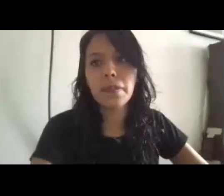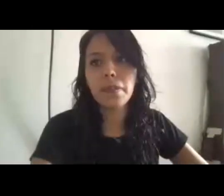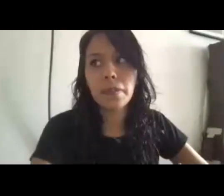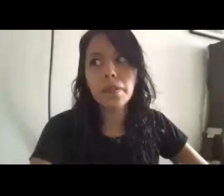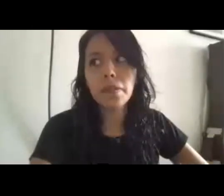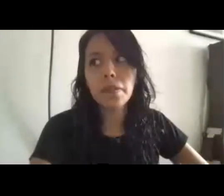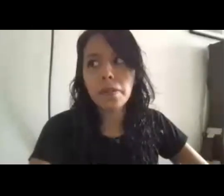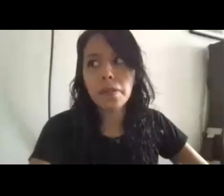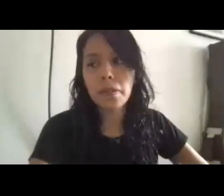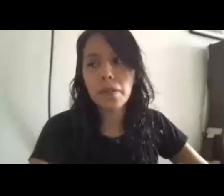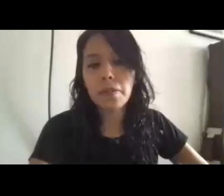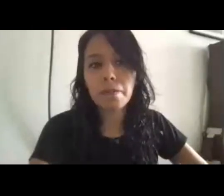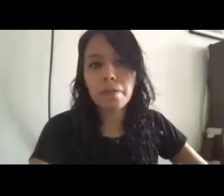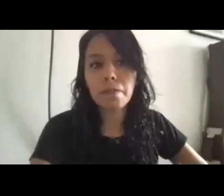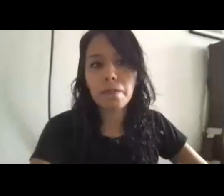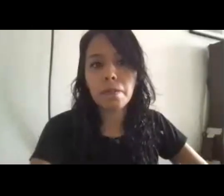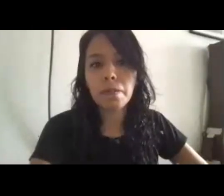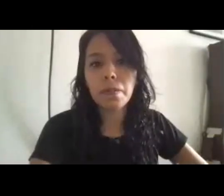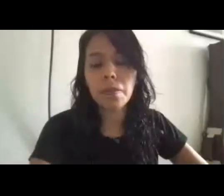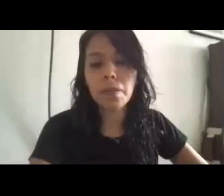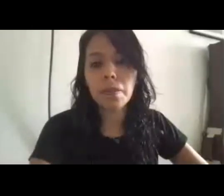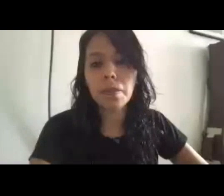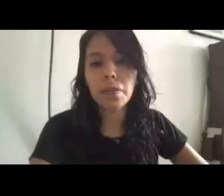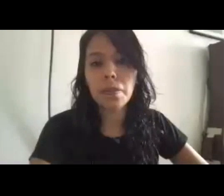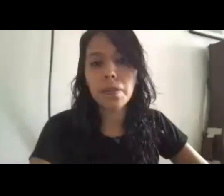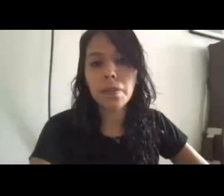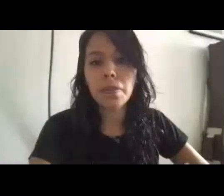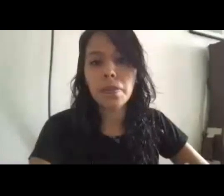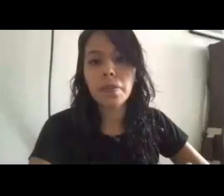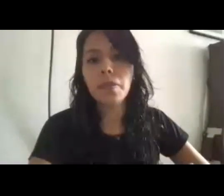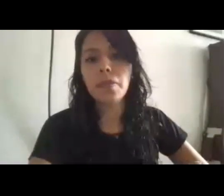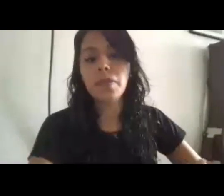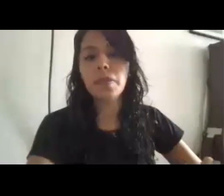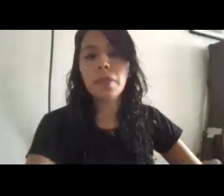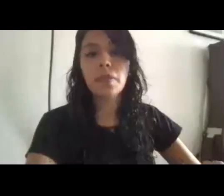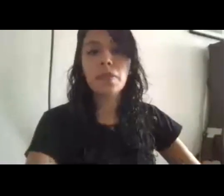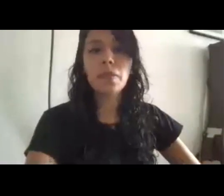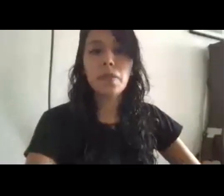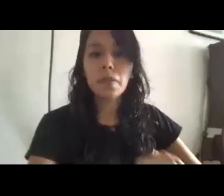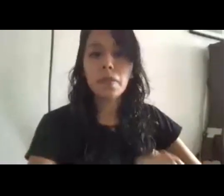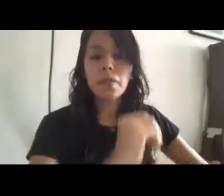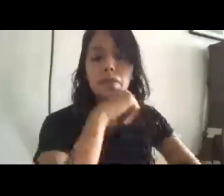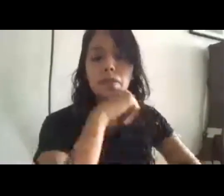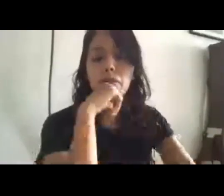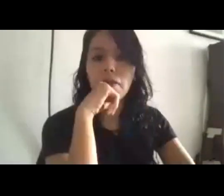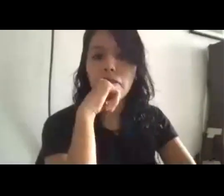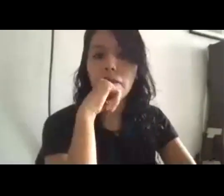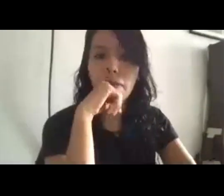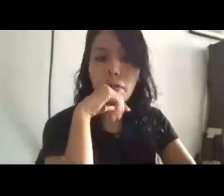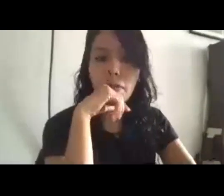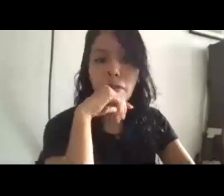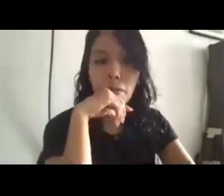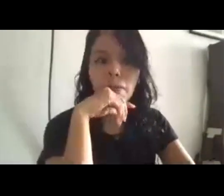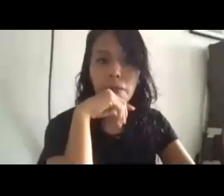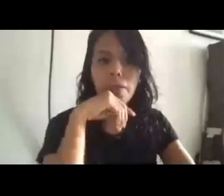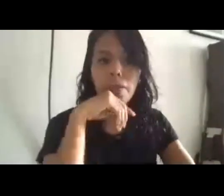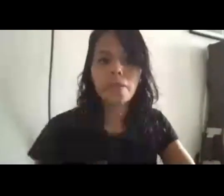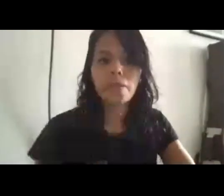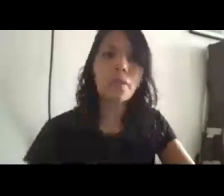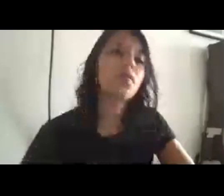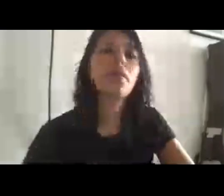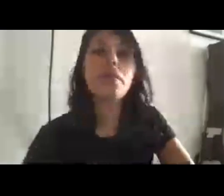Entonces, tratar de escuchar sobre todo realmente qué hay detrás de sus preguntas.